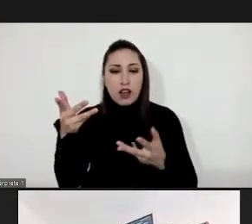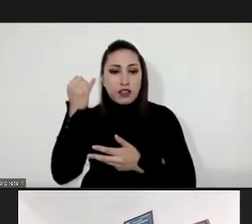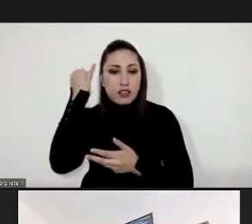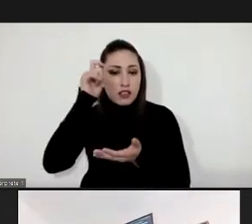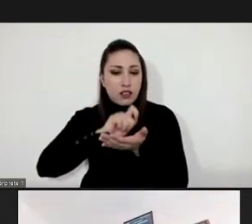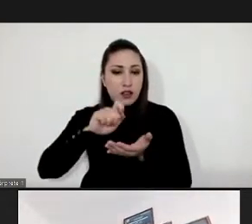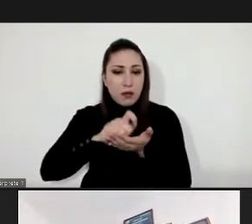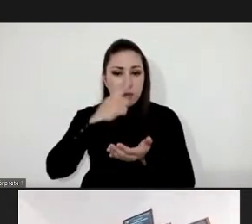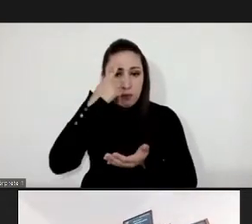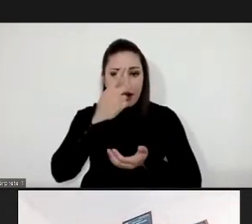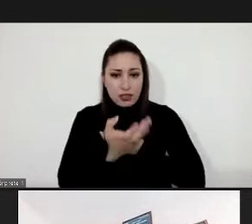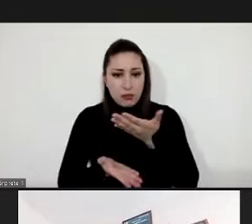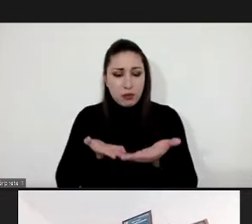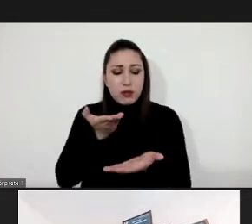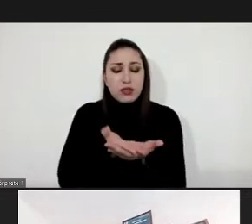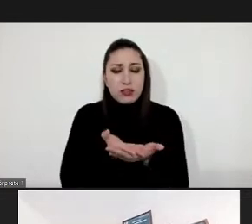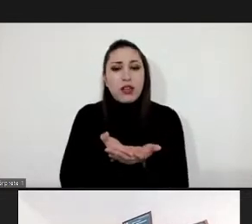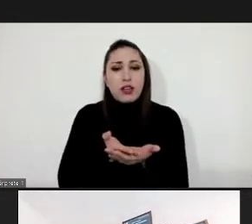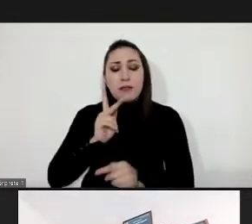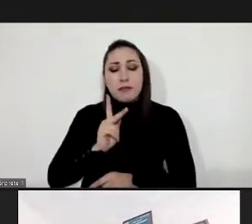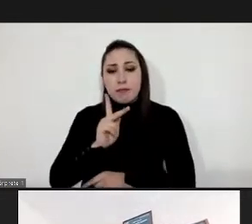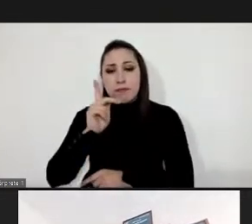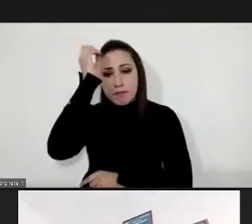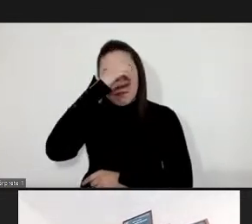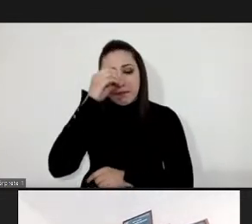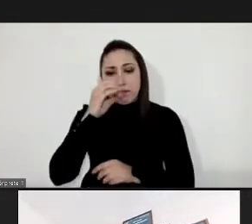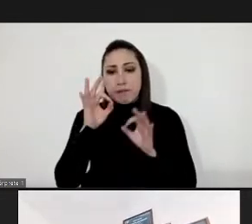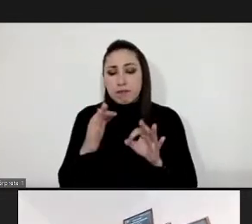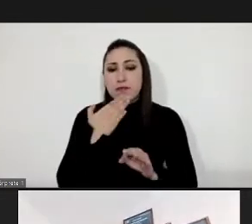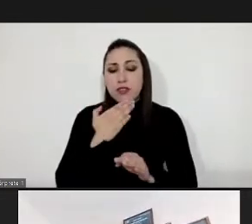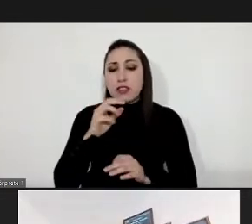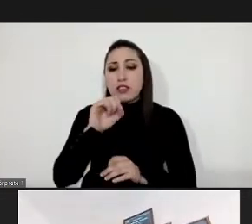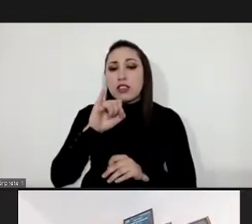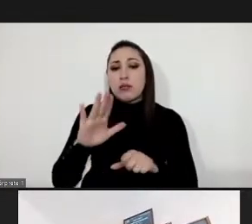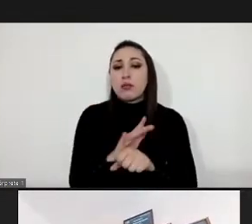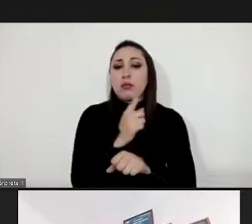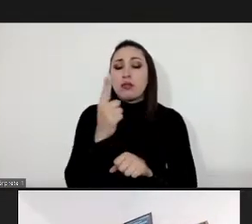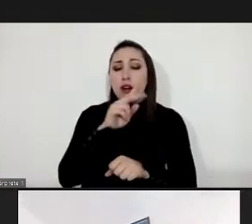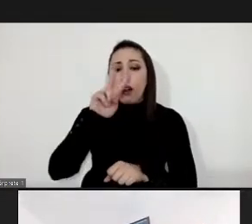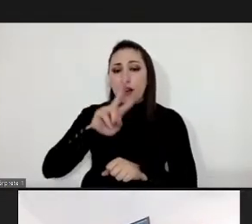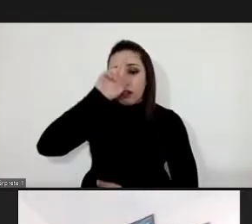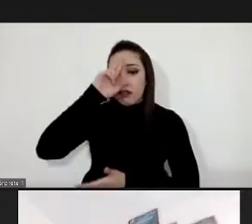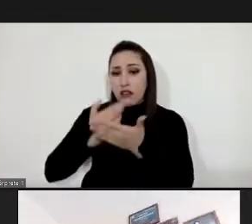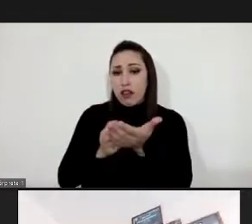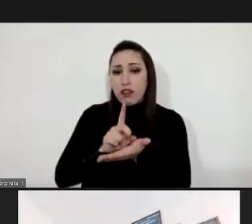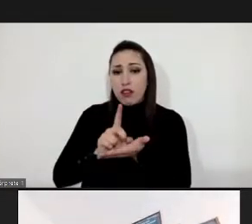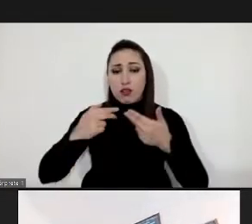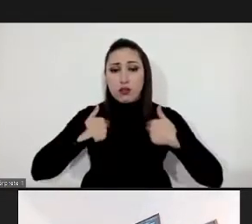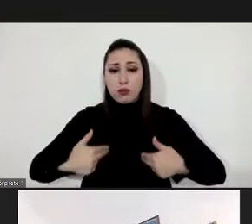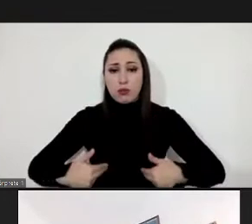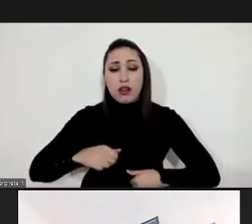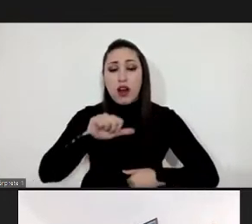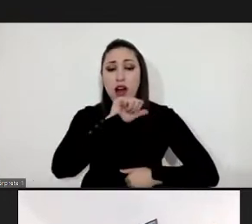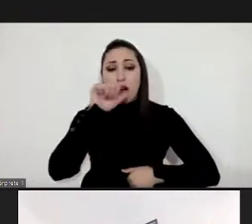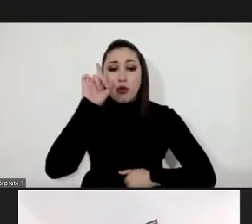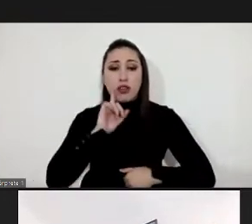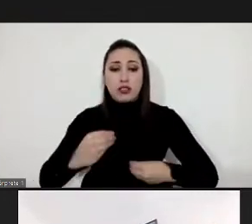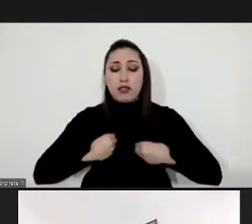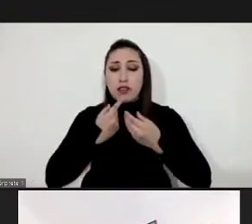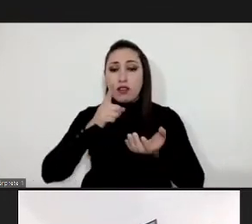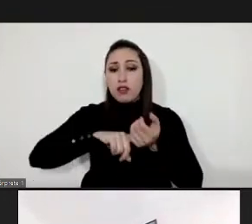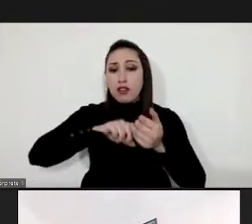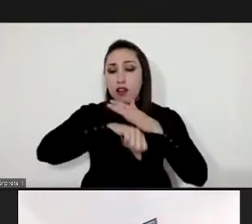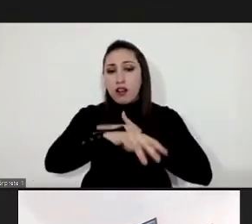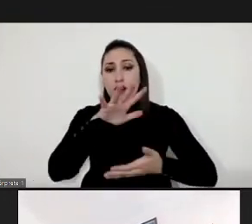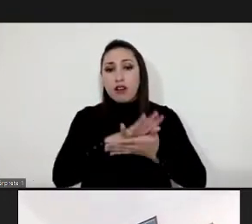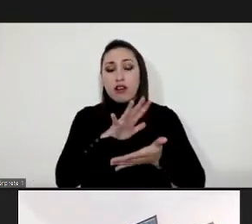presente proyecto de dictamen, ya que es una grave violación a los derechos humanos de las mujeres en condiciones de reclusión tener que